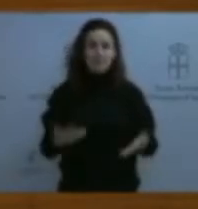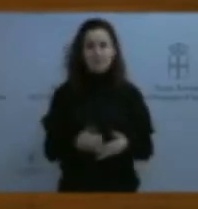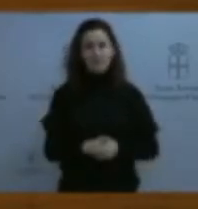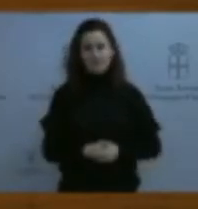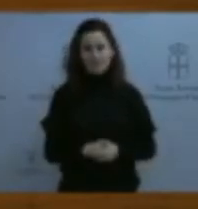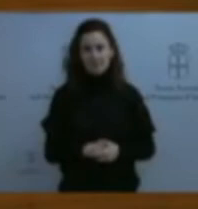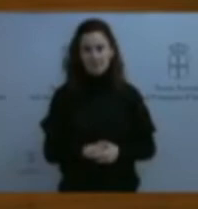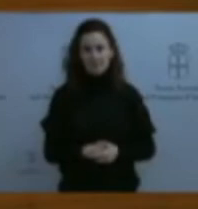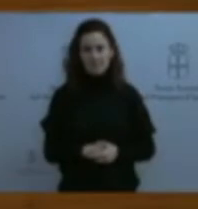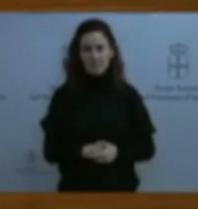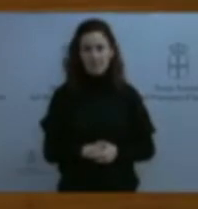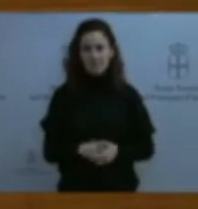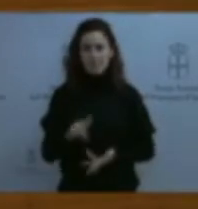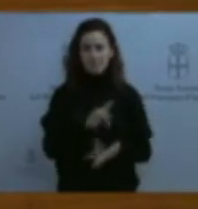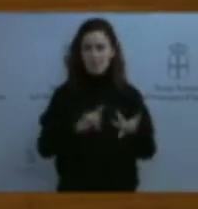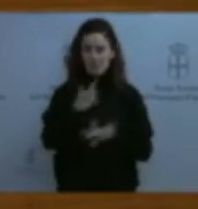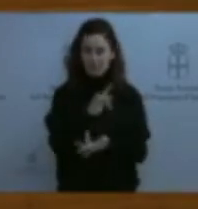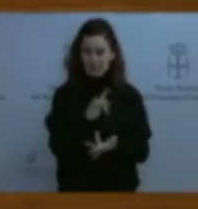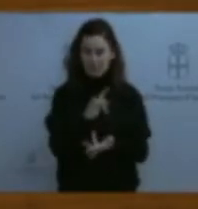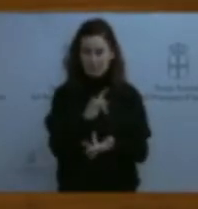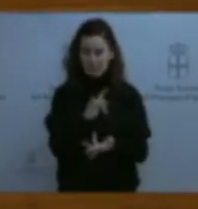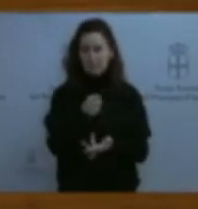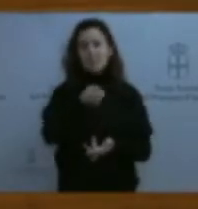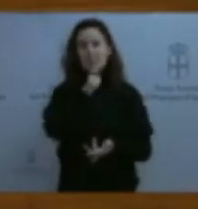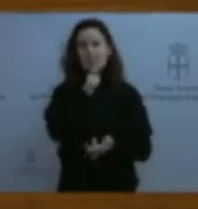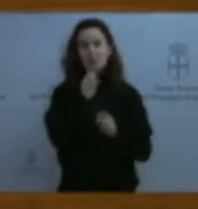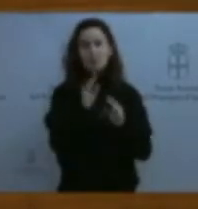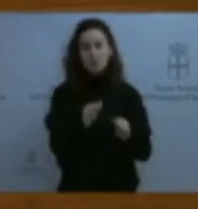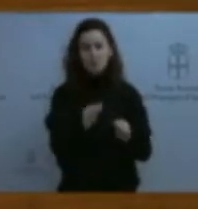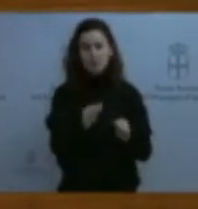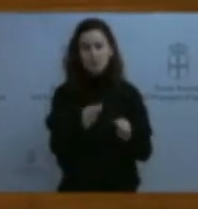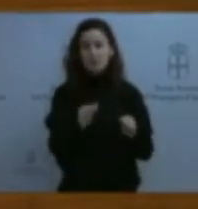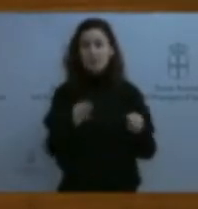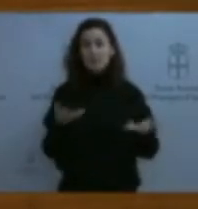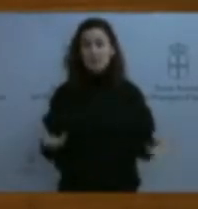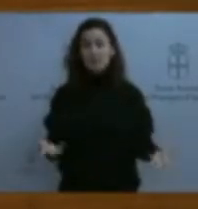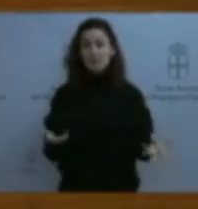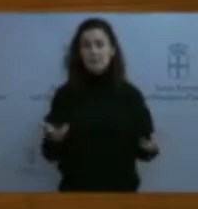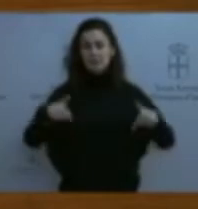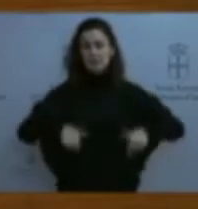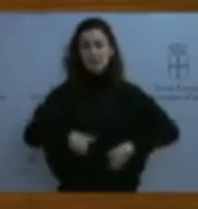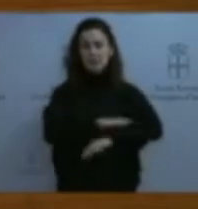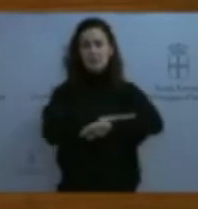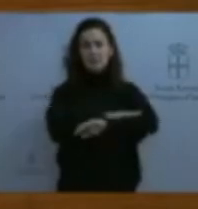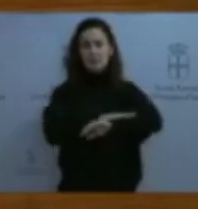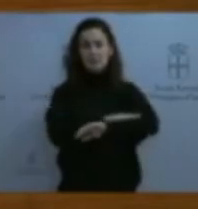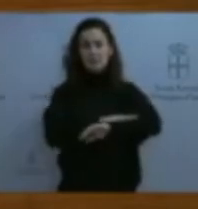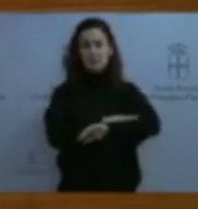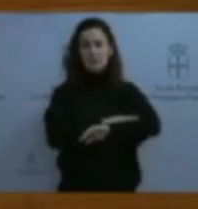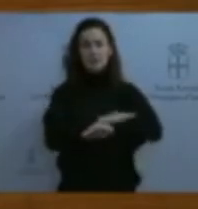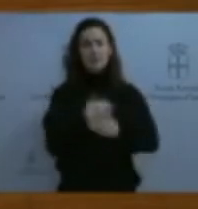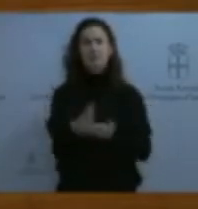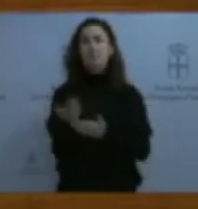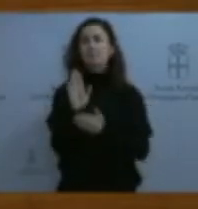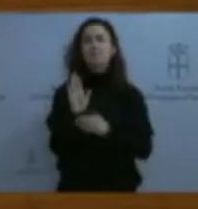A pesar de la crisis y a pesar de las dificultades, desde luego este Gobierno ha dado clara muestra de